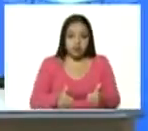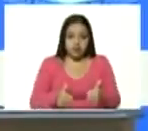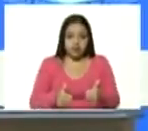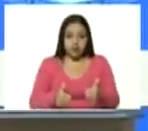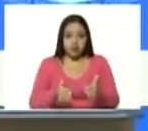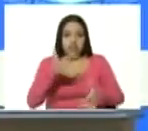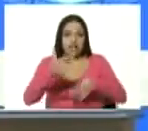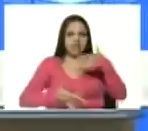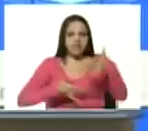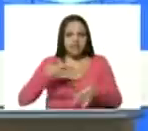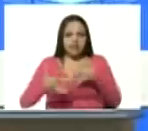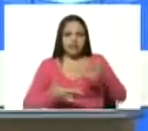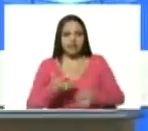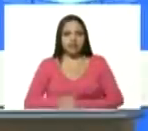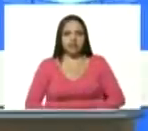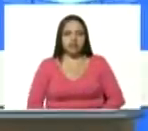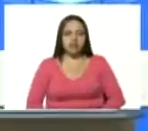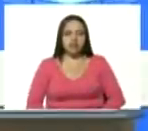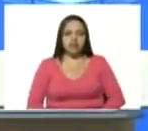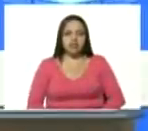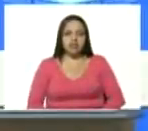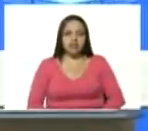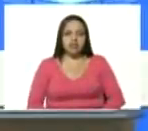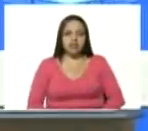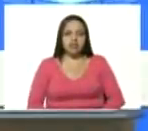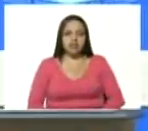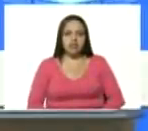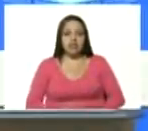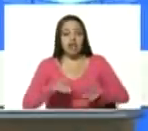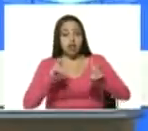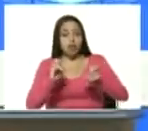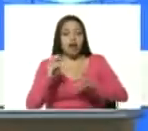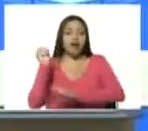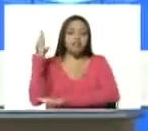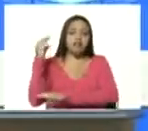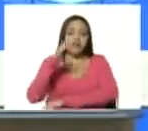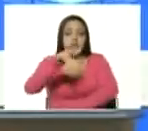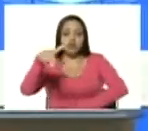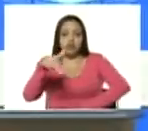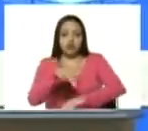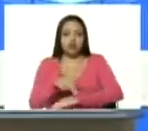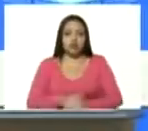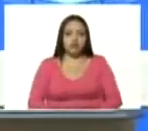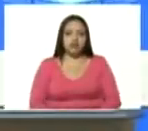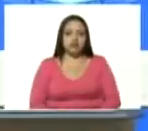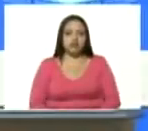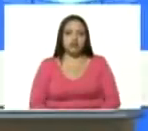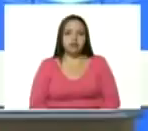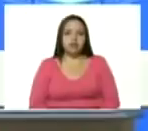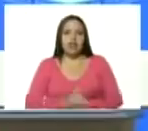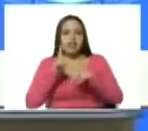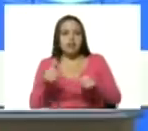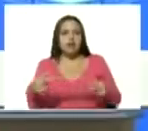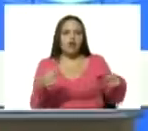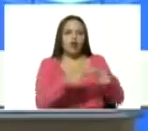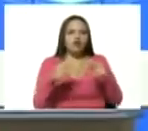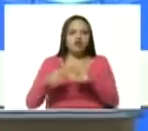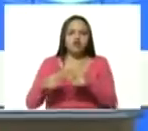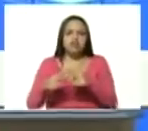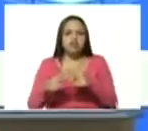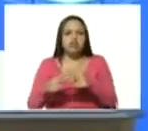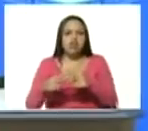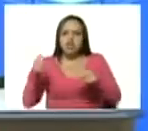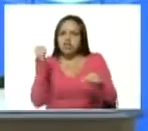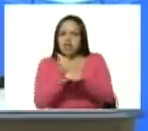sesión ordinaria de nuestra nueva Asamblea Nacional, aprovechando los días de